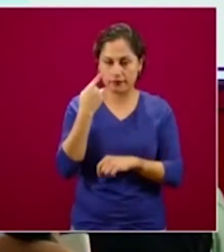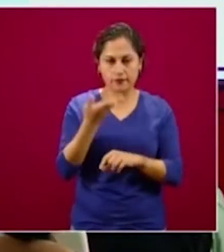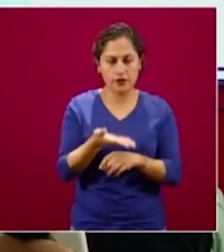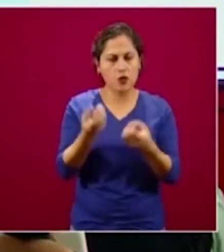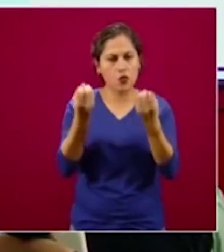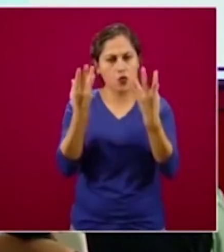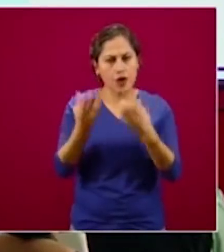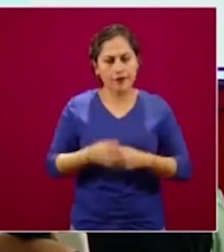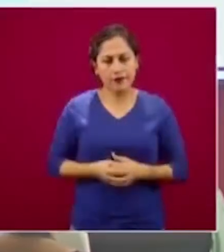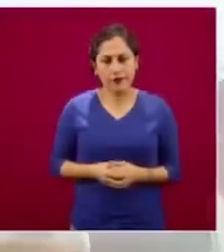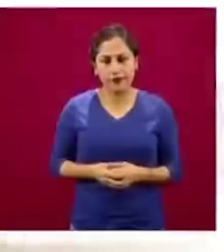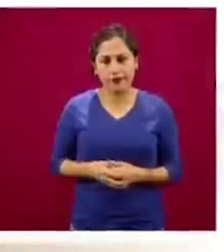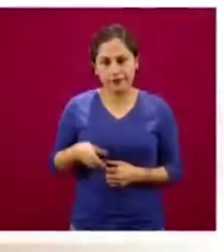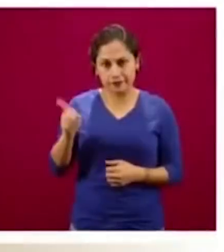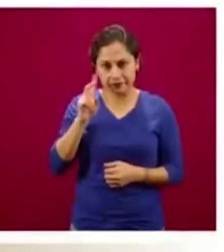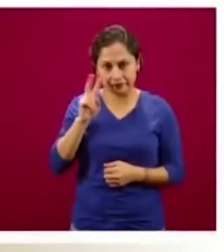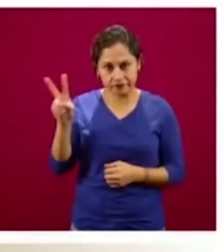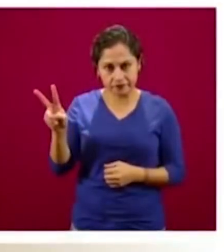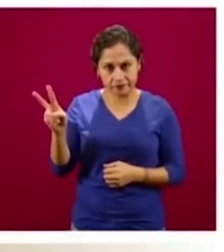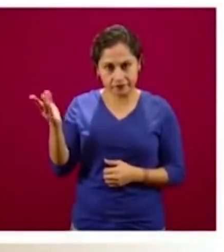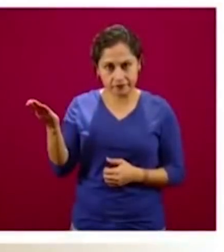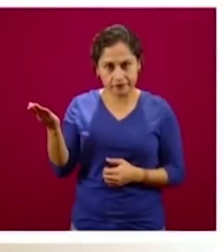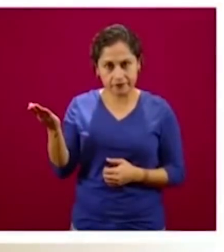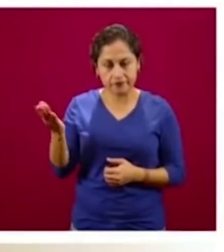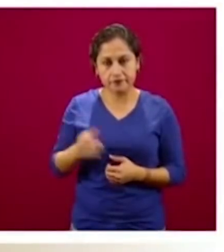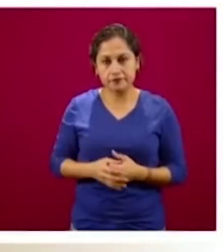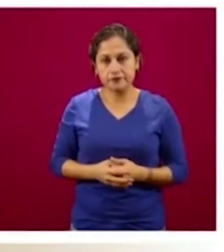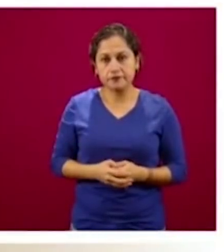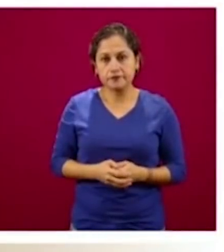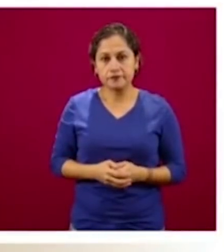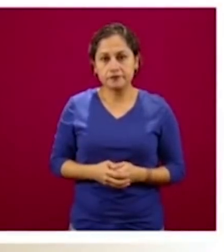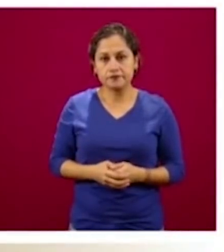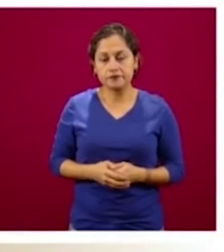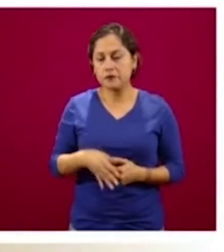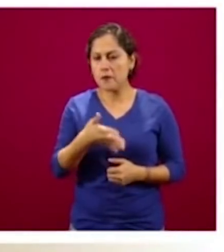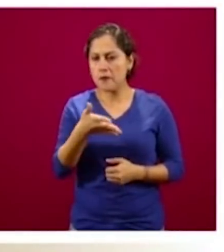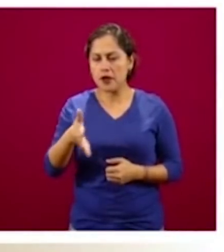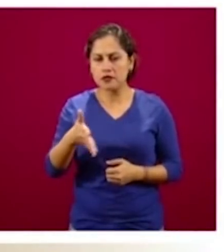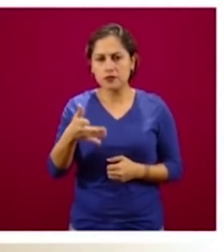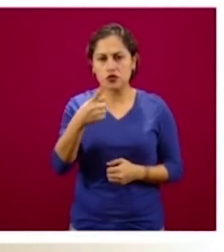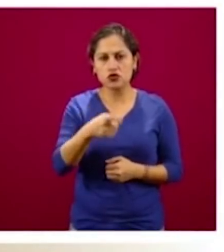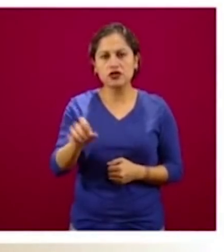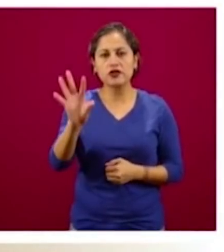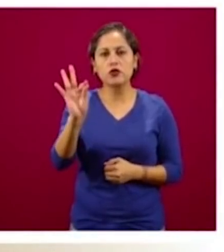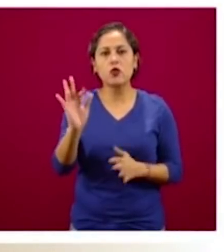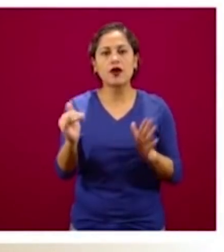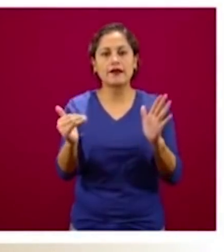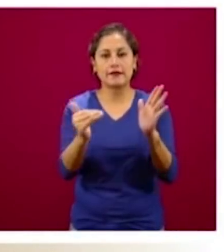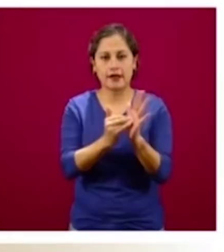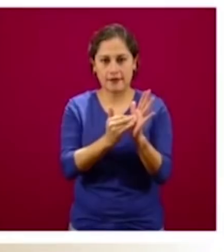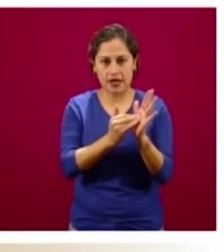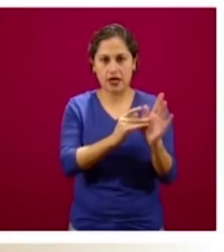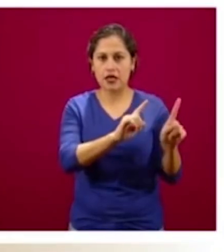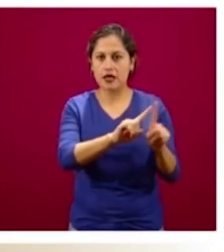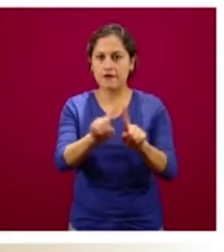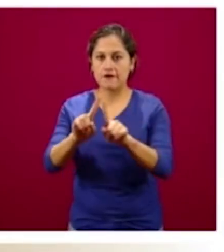¿Cuánto era el número de donaciones que se registraban? Aproximadamente 140,000 donaciones por